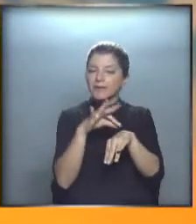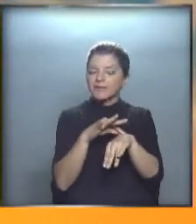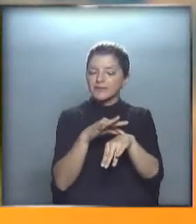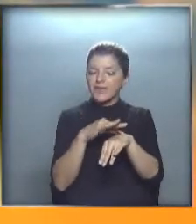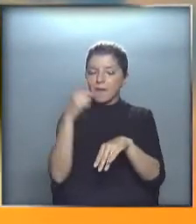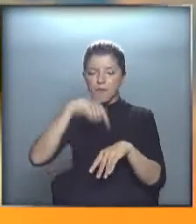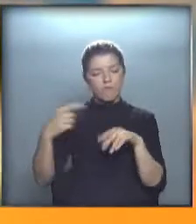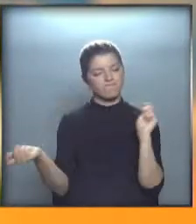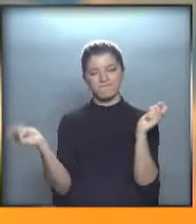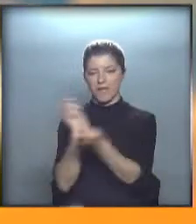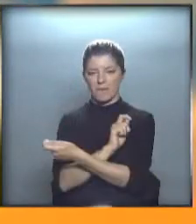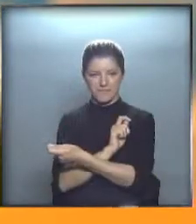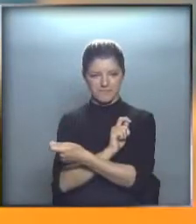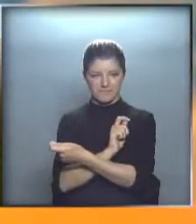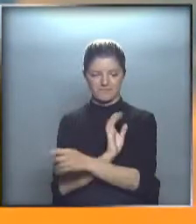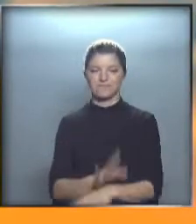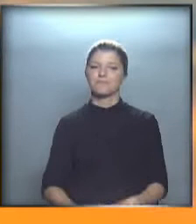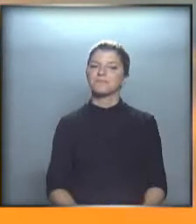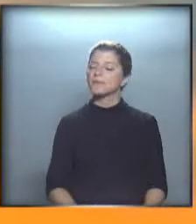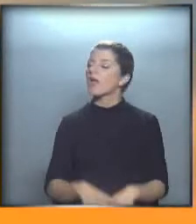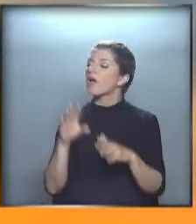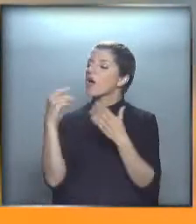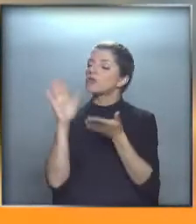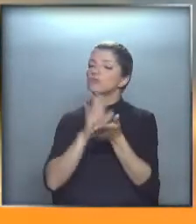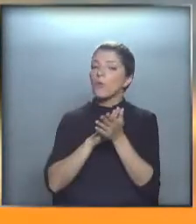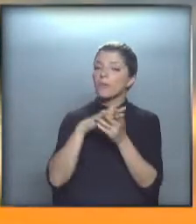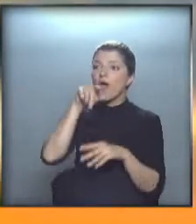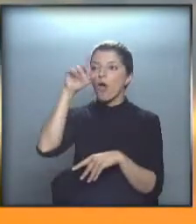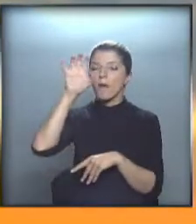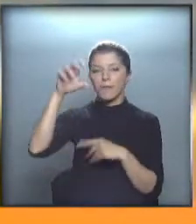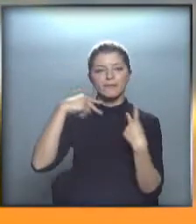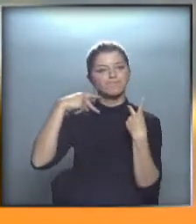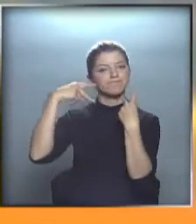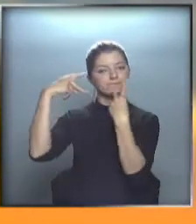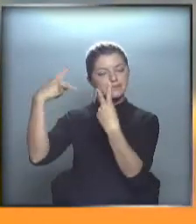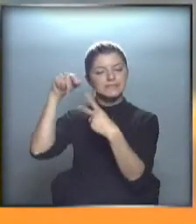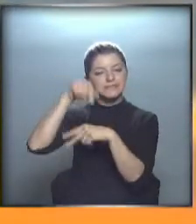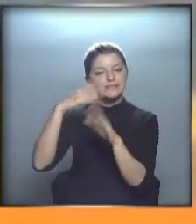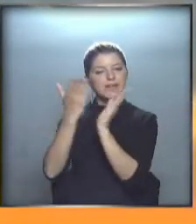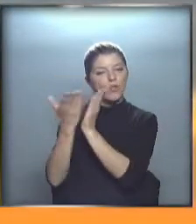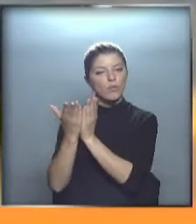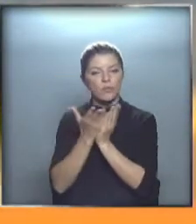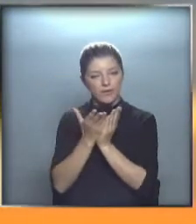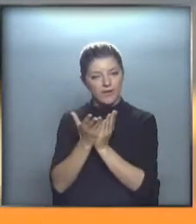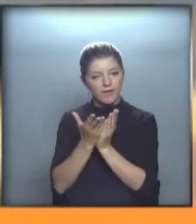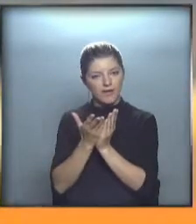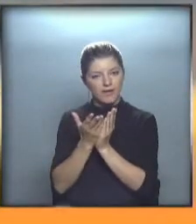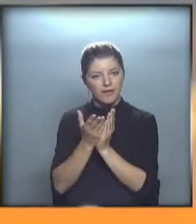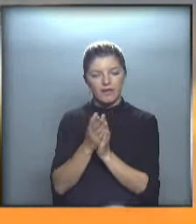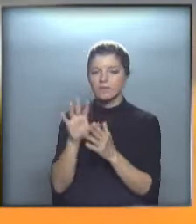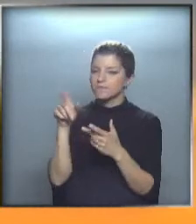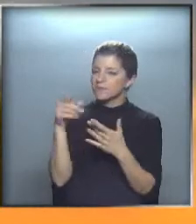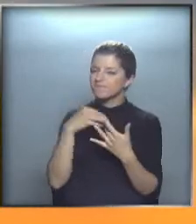me decidí al final por otra carrera. Sofía, ¿y eso de trasladarte a otra provincia para estudiar te